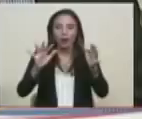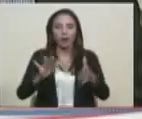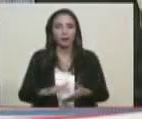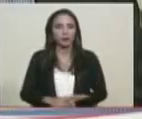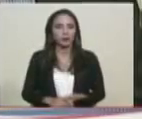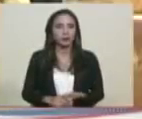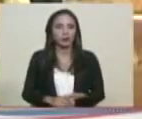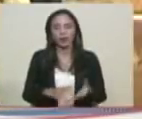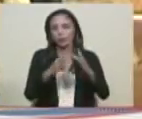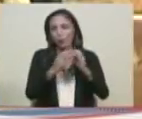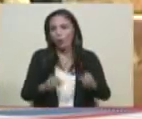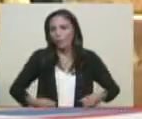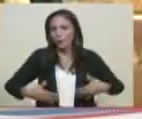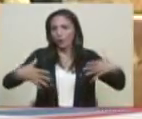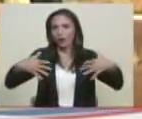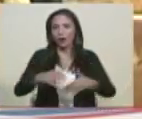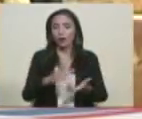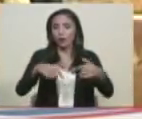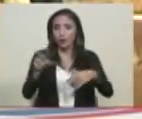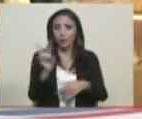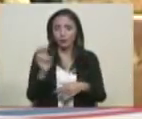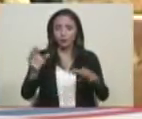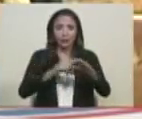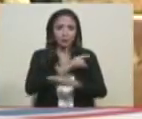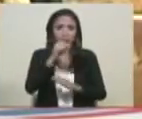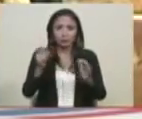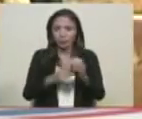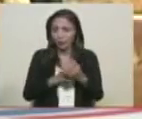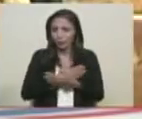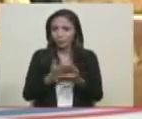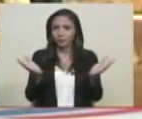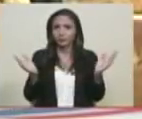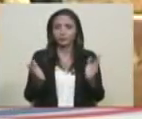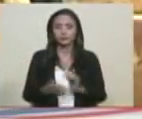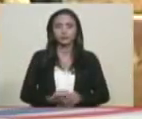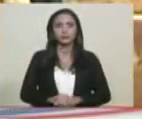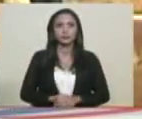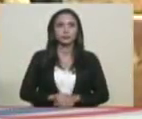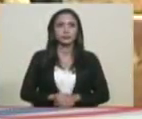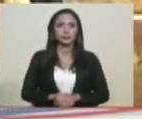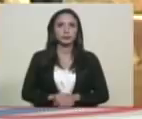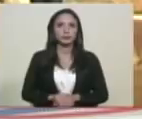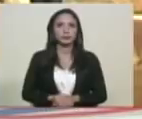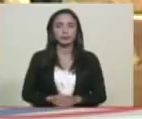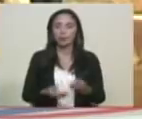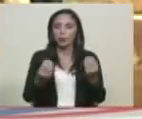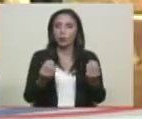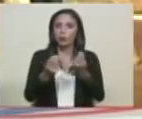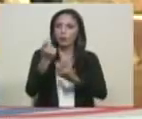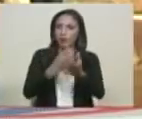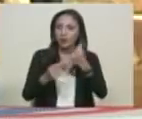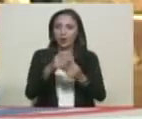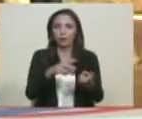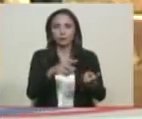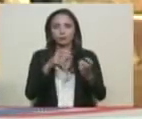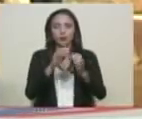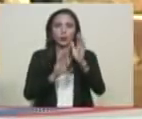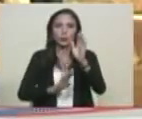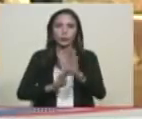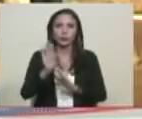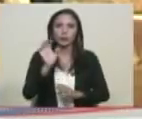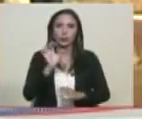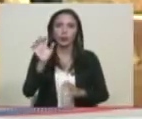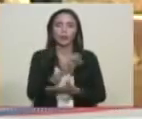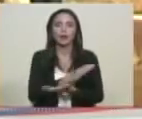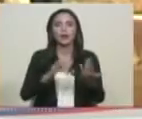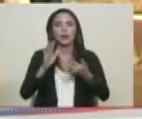es producir más riqueza. Venezuela lo tiene todo para tener la riqueza de su recuperación, de su crecimiento y